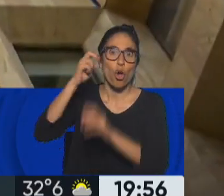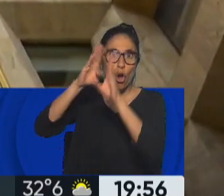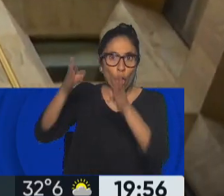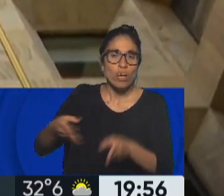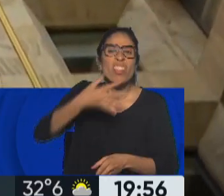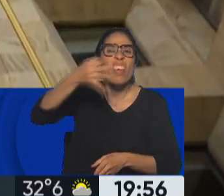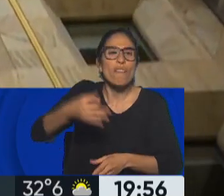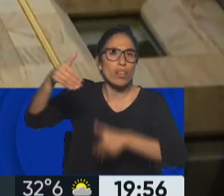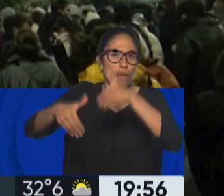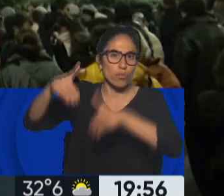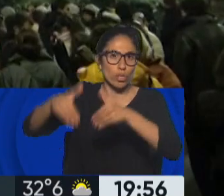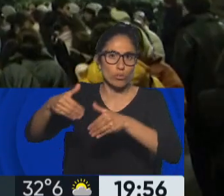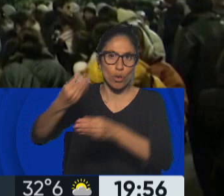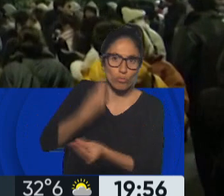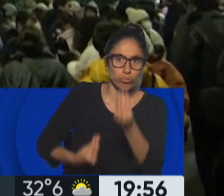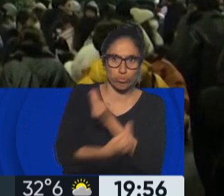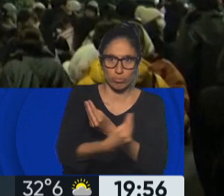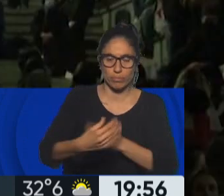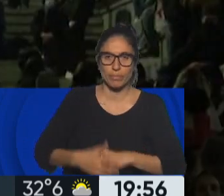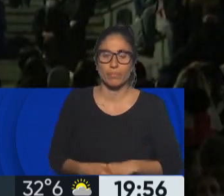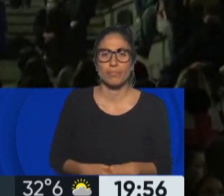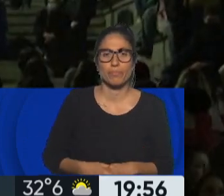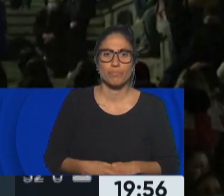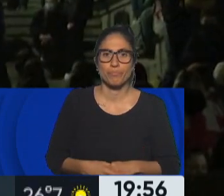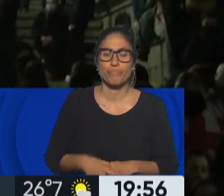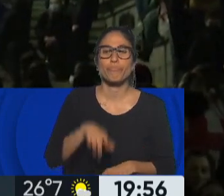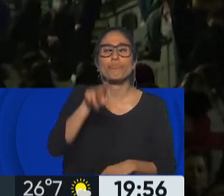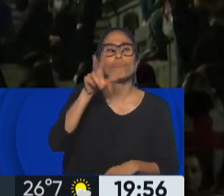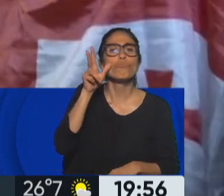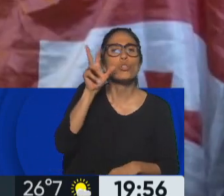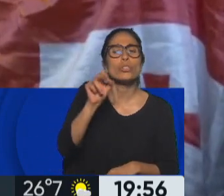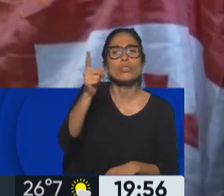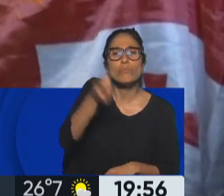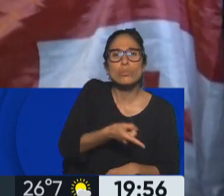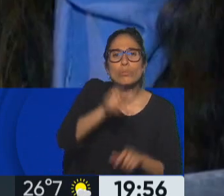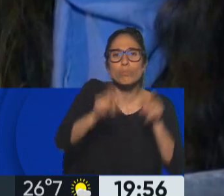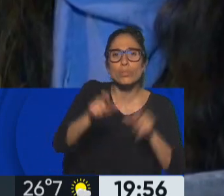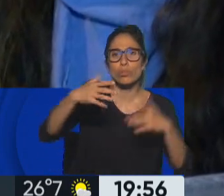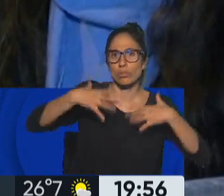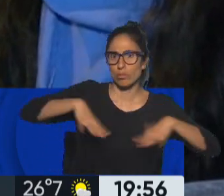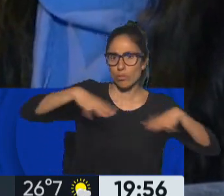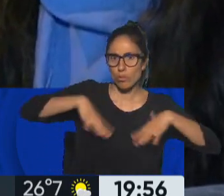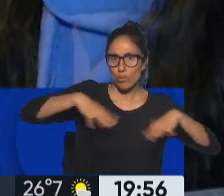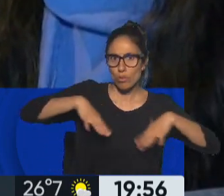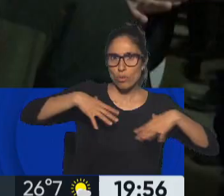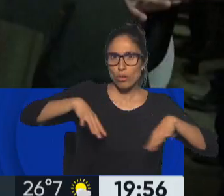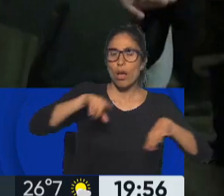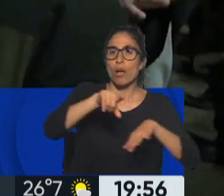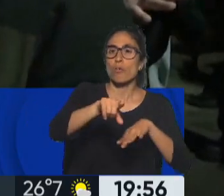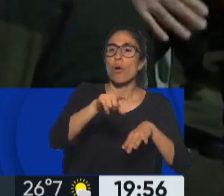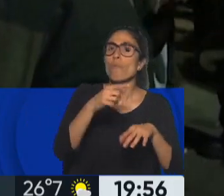encuestas analizadas por la agencia Reuters revelan que cerca del 80% de los georgianos respalda la adhesión del país a la Unión